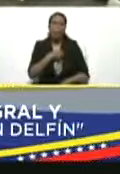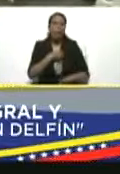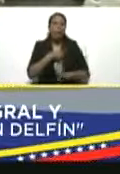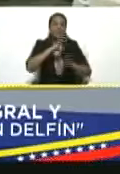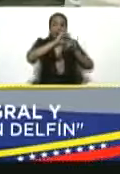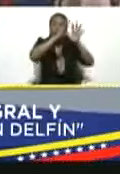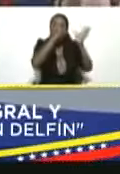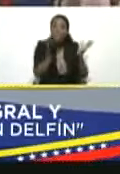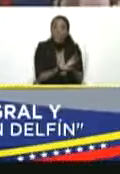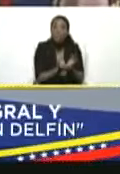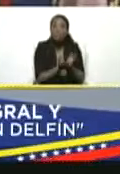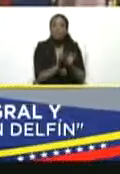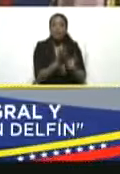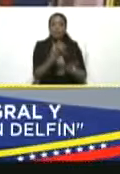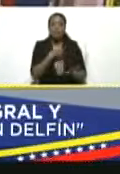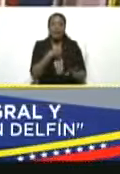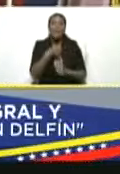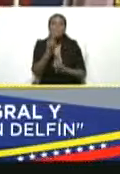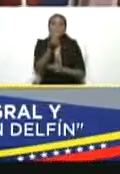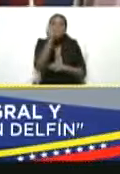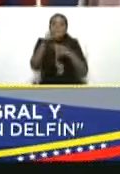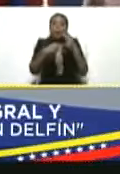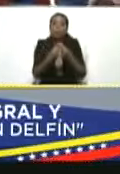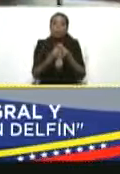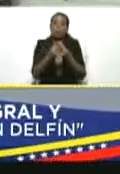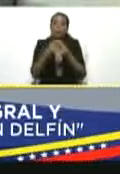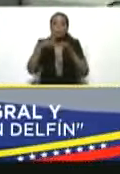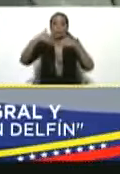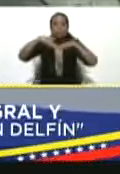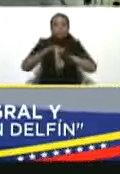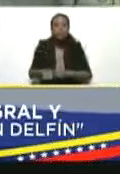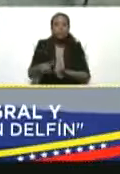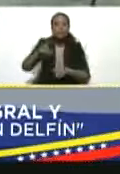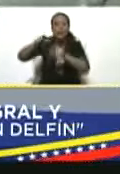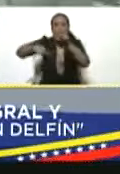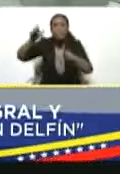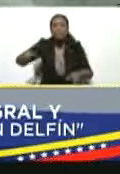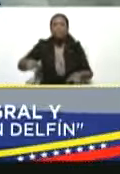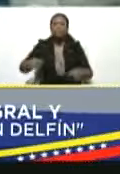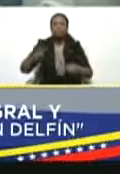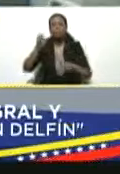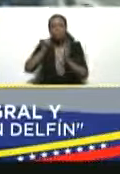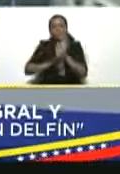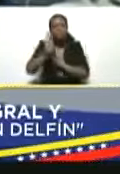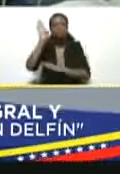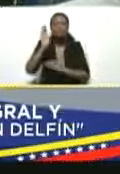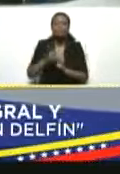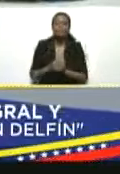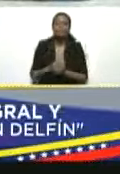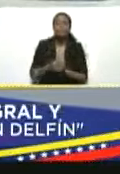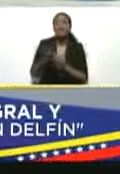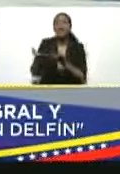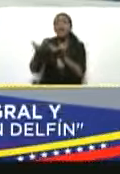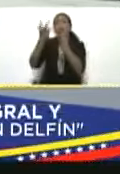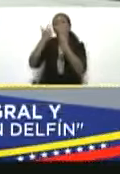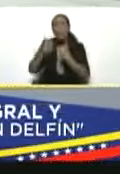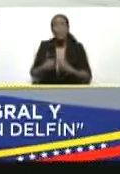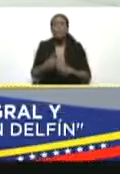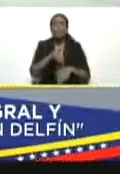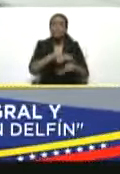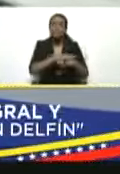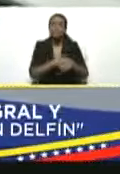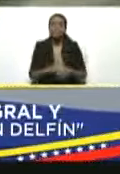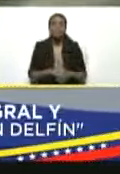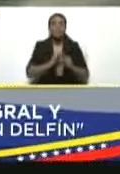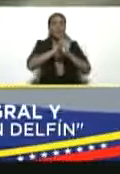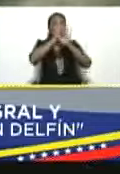pandemias ni podrán jamás detener al pueblo de Venezuela Magali Cuéntame los milagros Cuéntame Magali